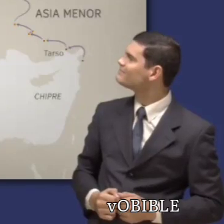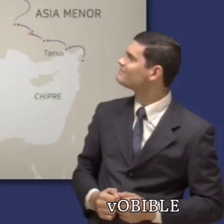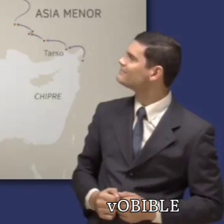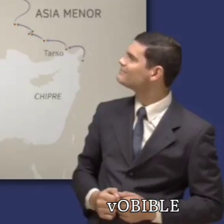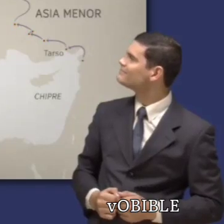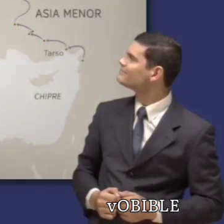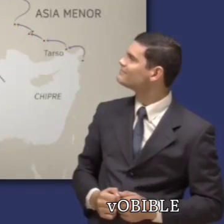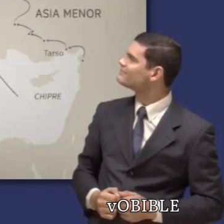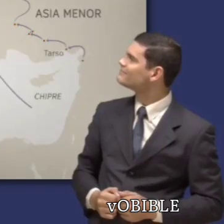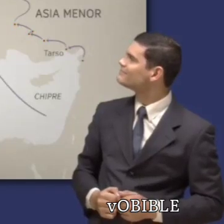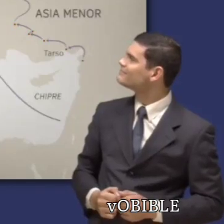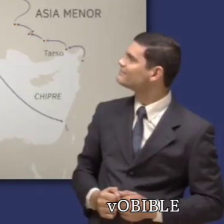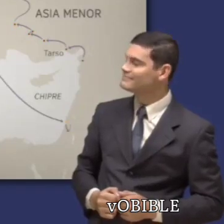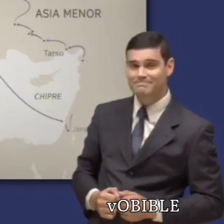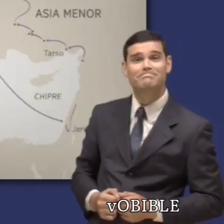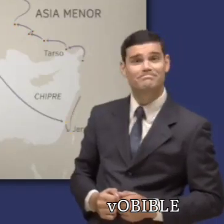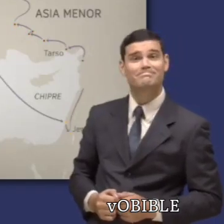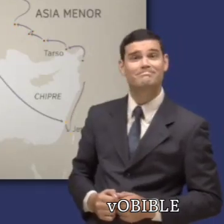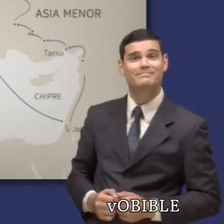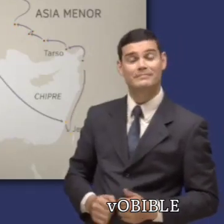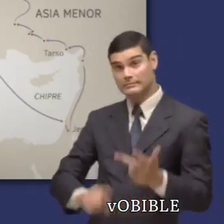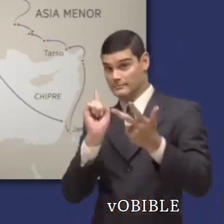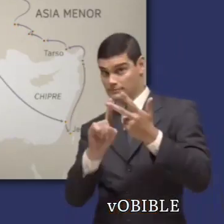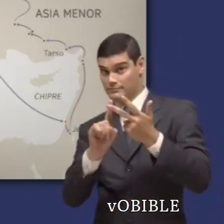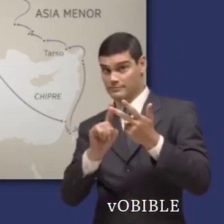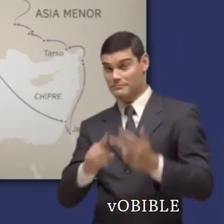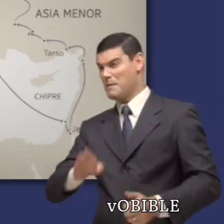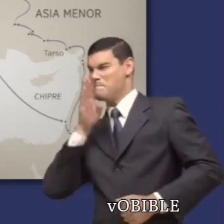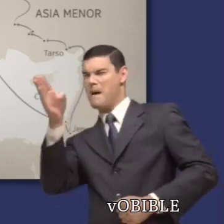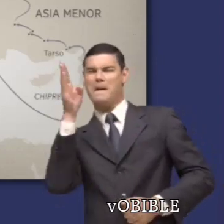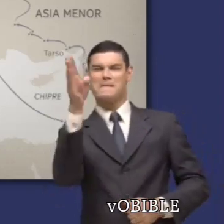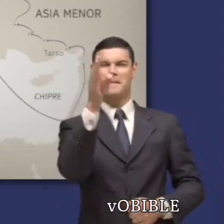a Asia Menor y luego va a Macedonia y a Grecia.